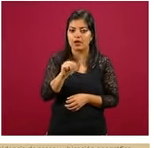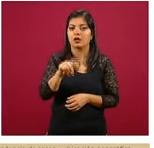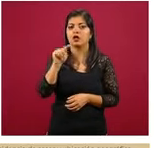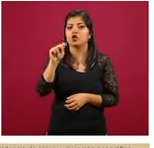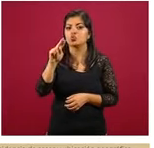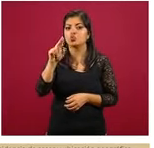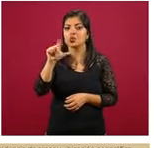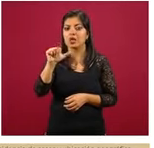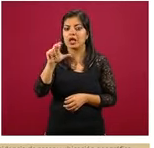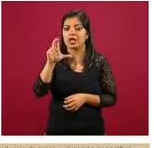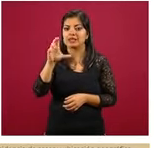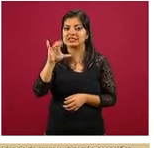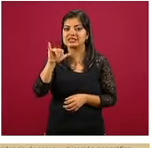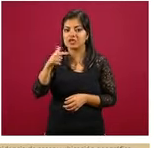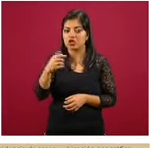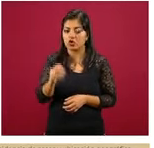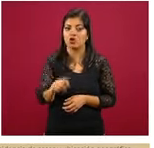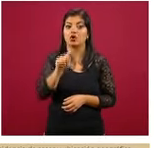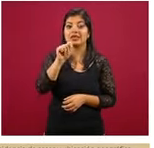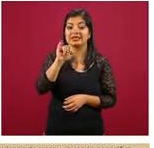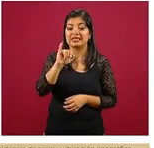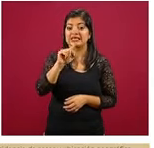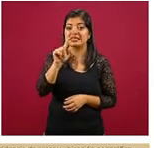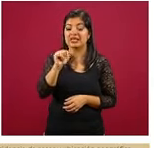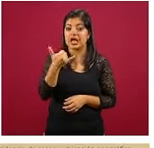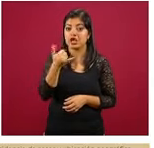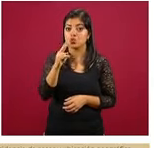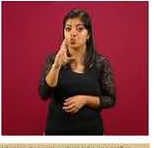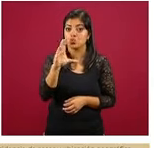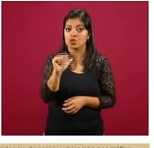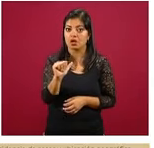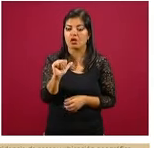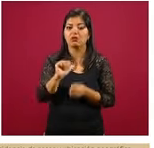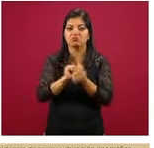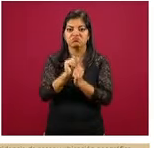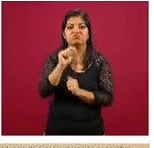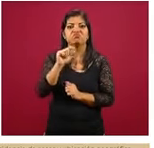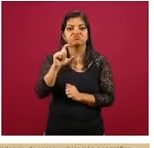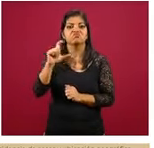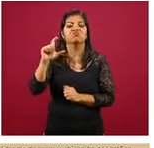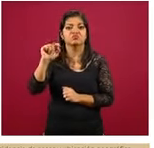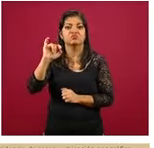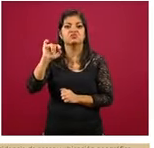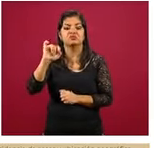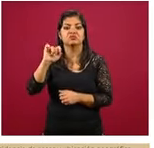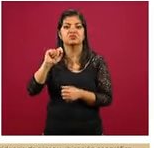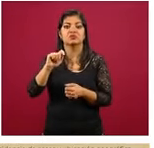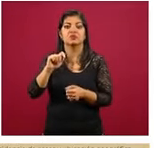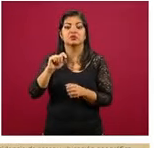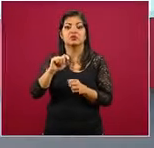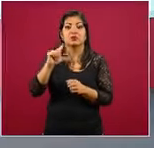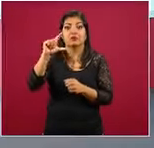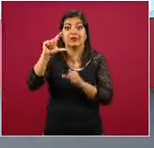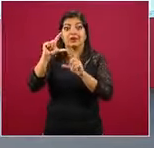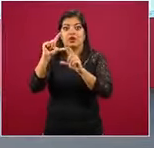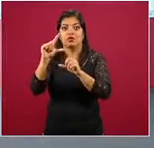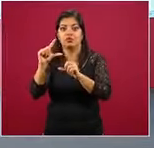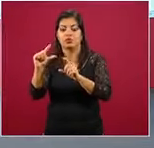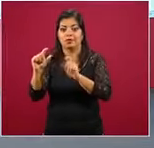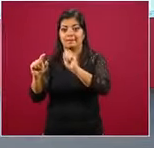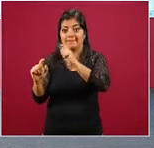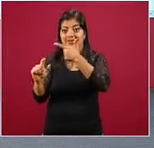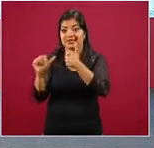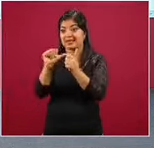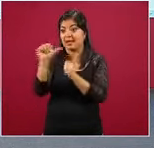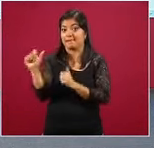y Tizayuca también tienen incrementos en sus tendencias, son ascendentes de la semana 27 a la